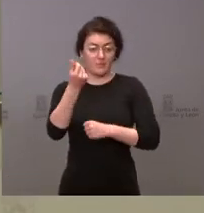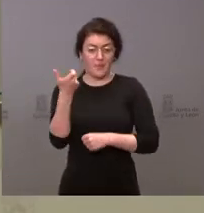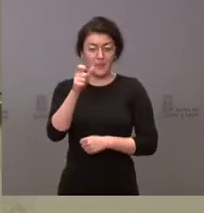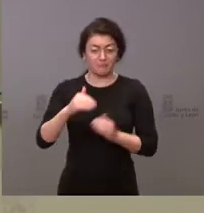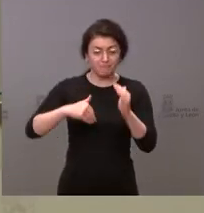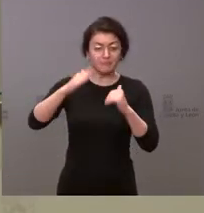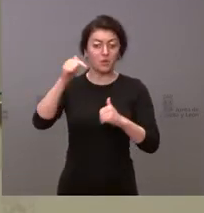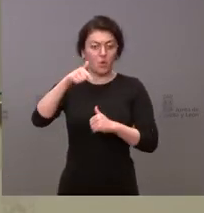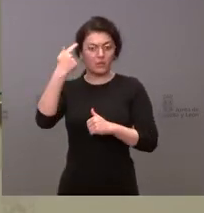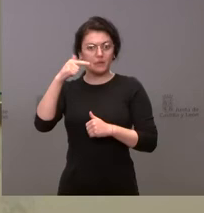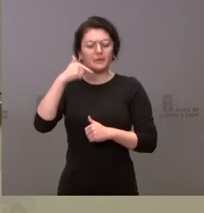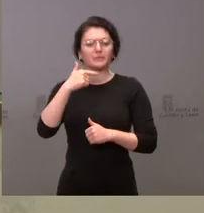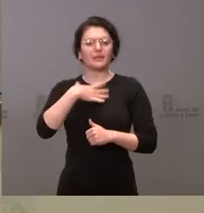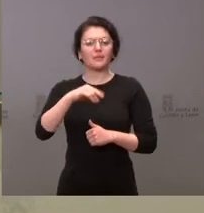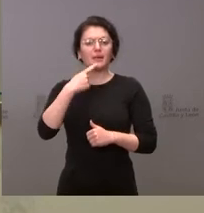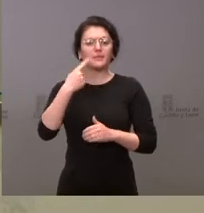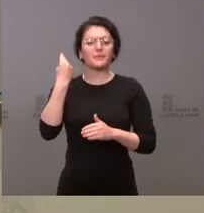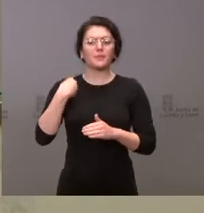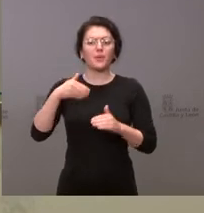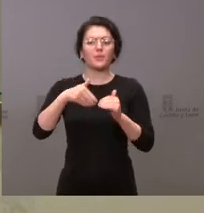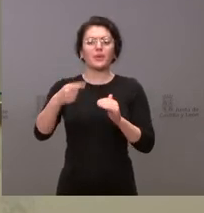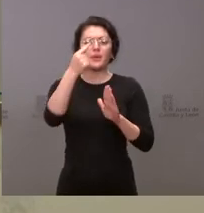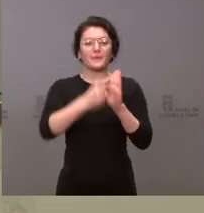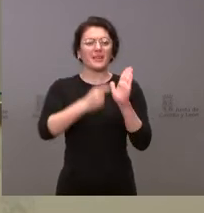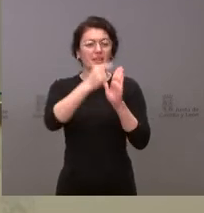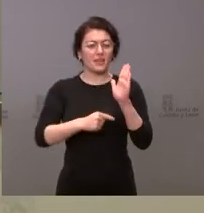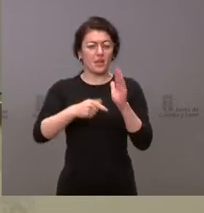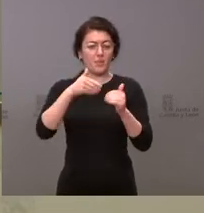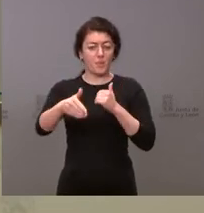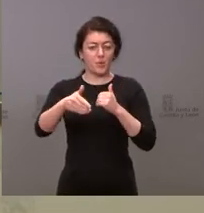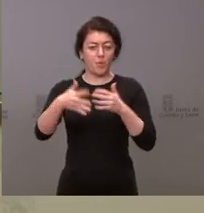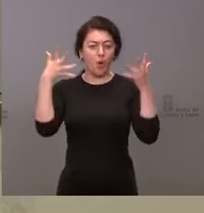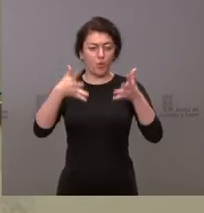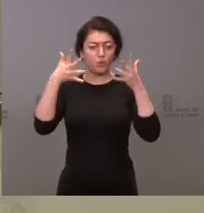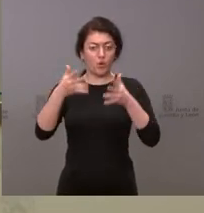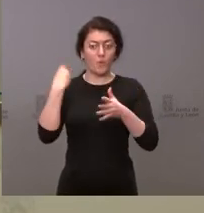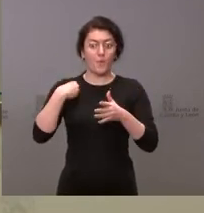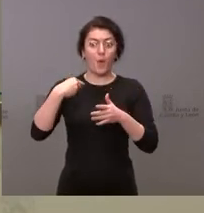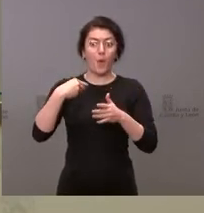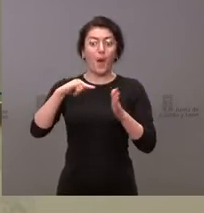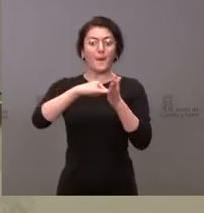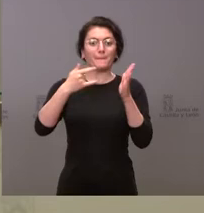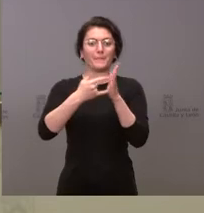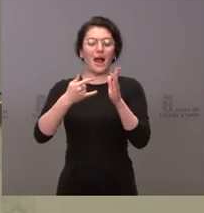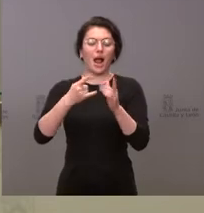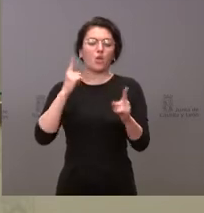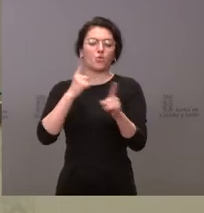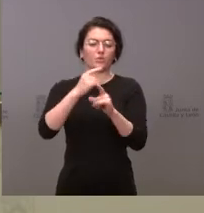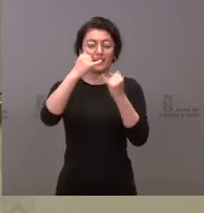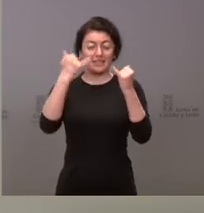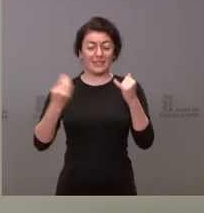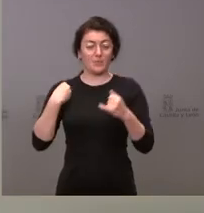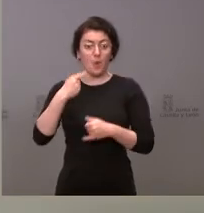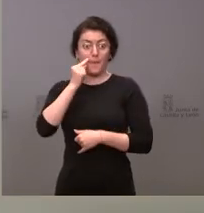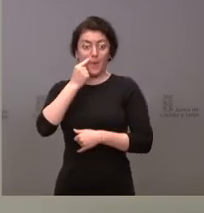si va a ser una de las primeras medidas del próximo consejo aprobar el plan anticrisis que anunciaba fernández mallo con el debate este lunes así